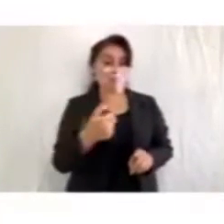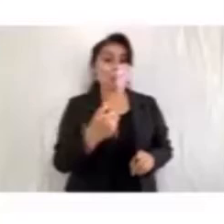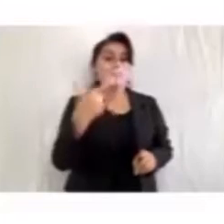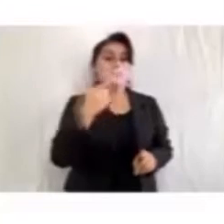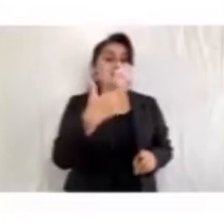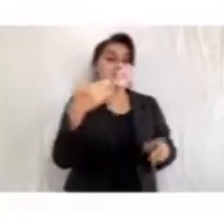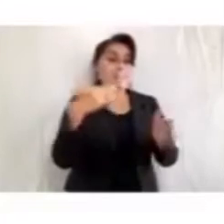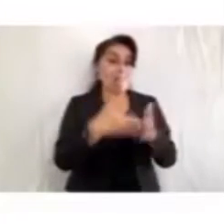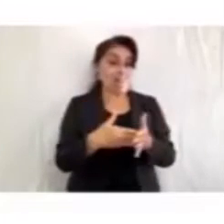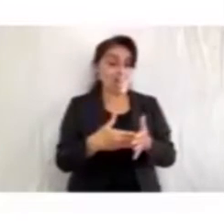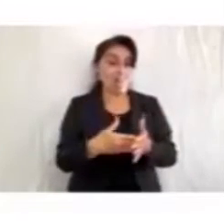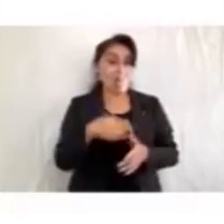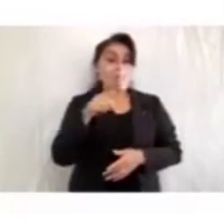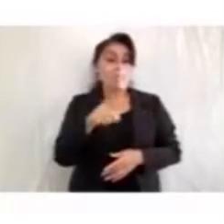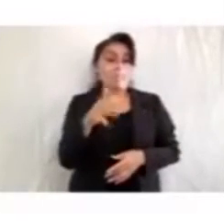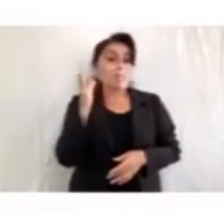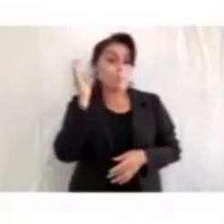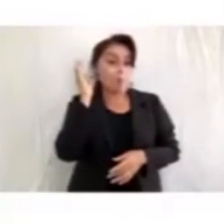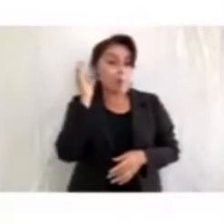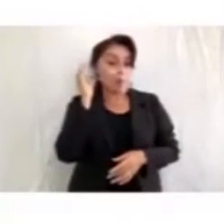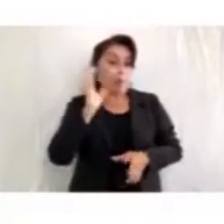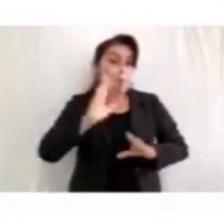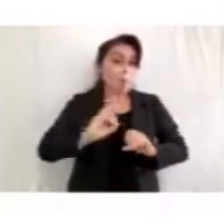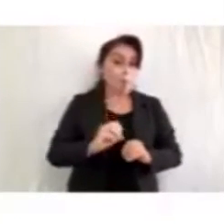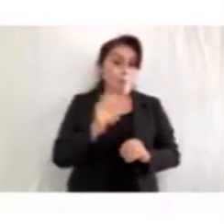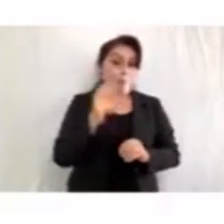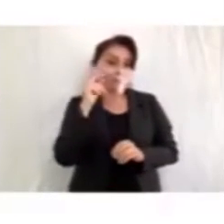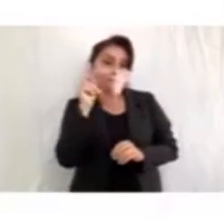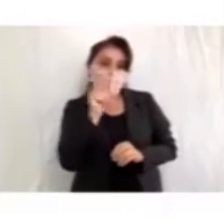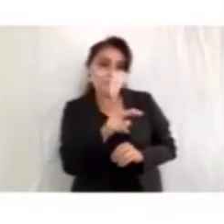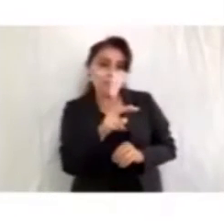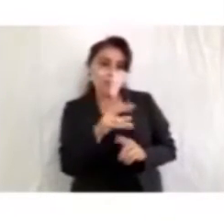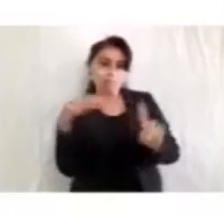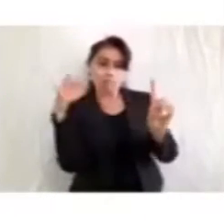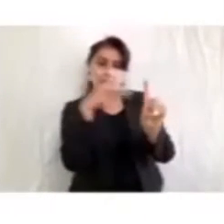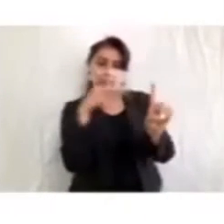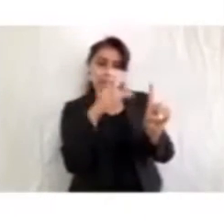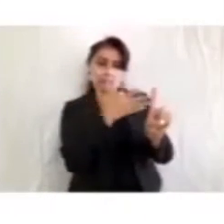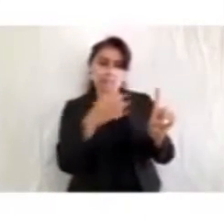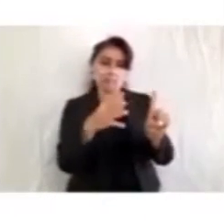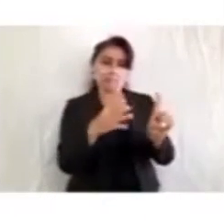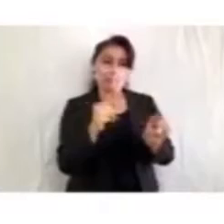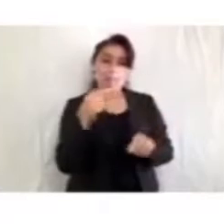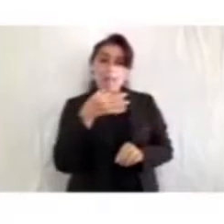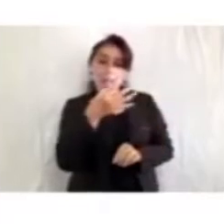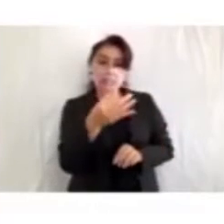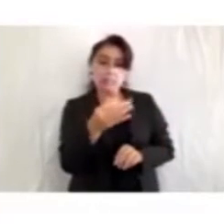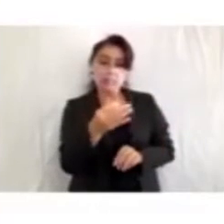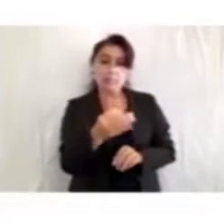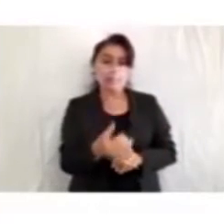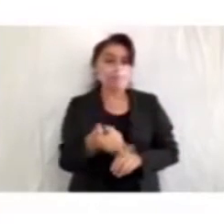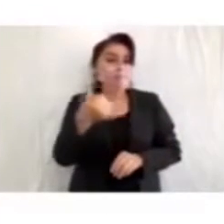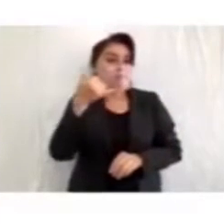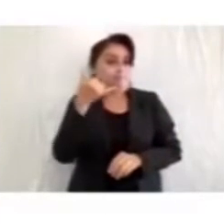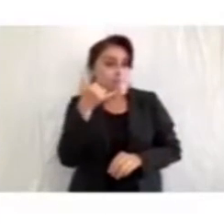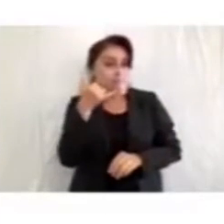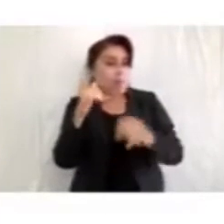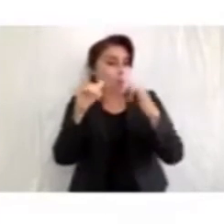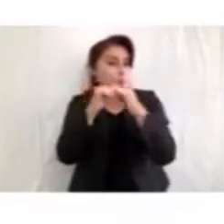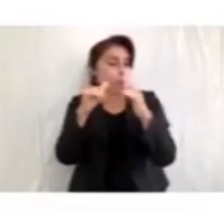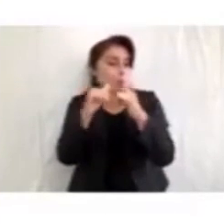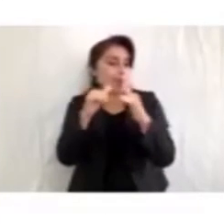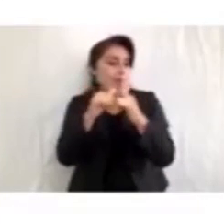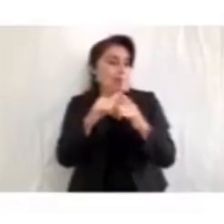569-9707000, en donde la mujer o el testigo de violencia puede, cierto, acudir a orientarse en materia